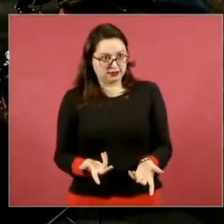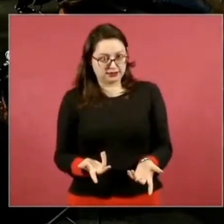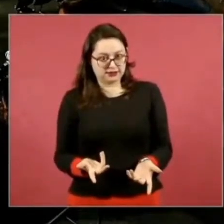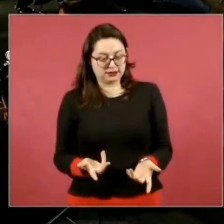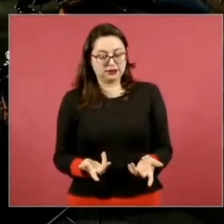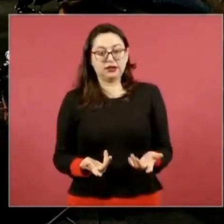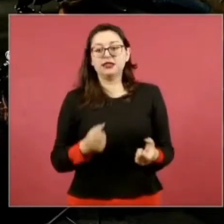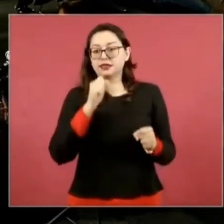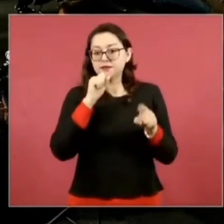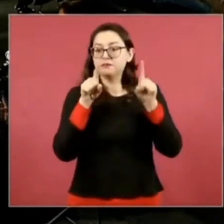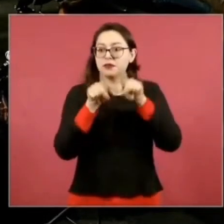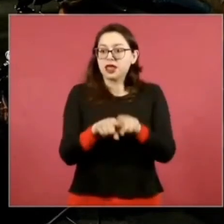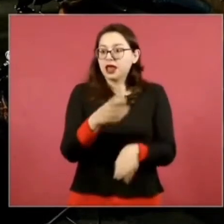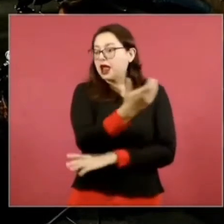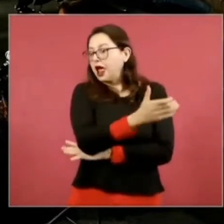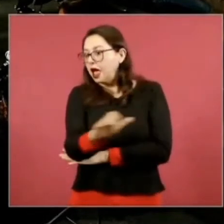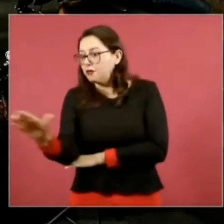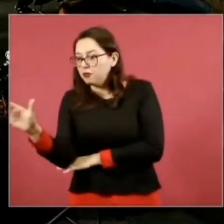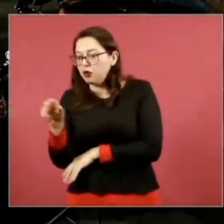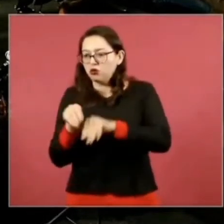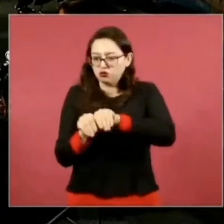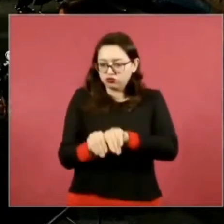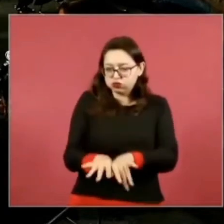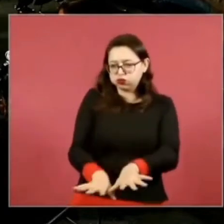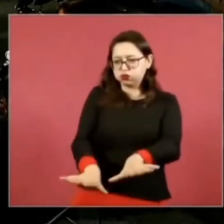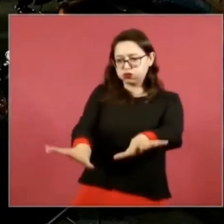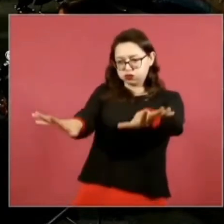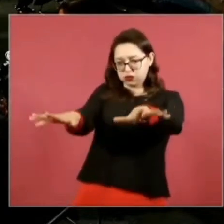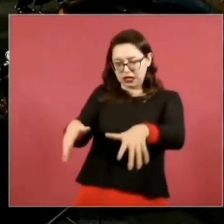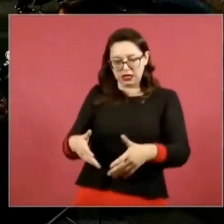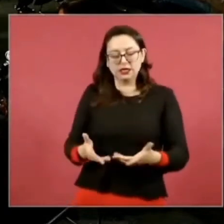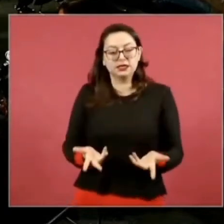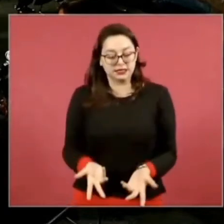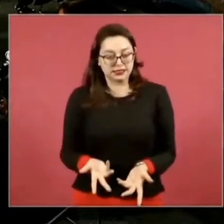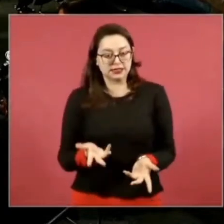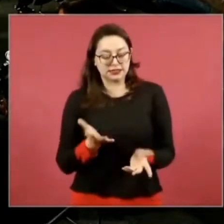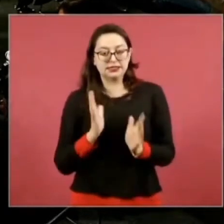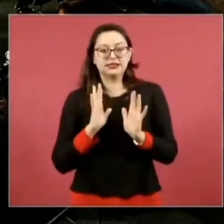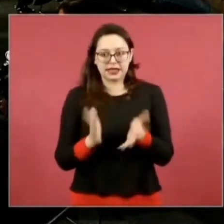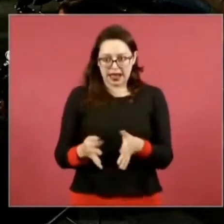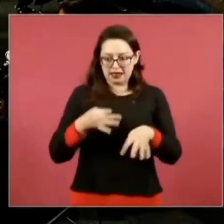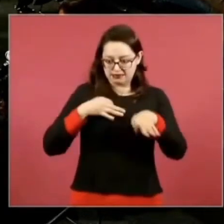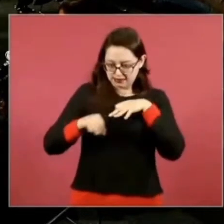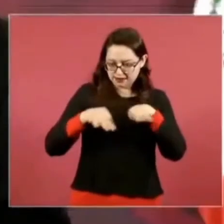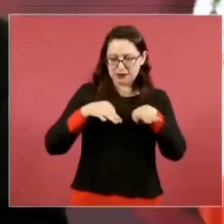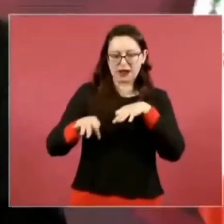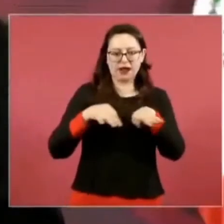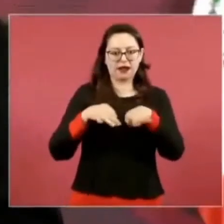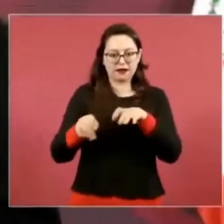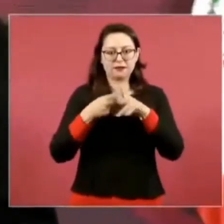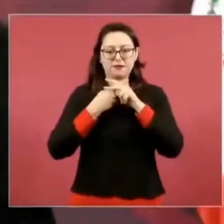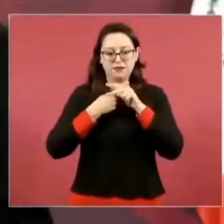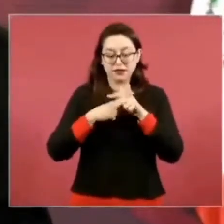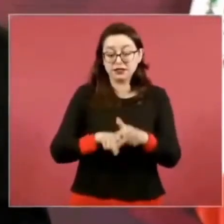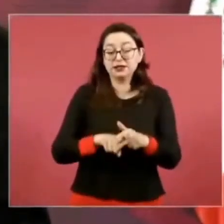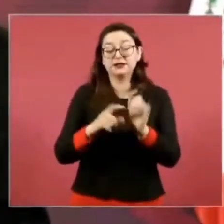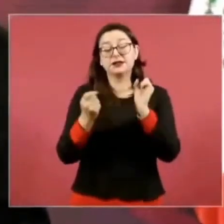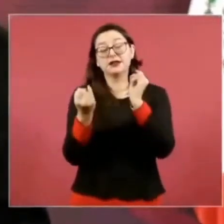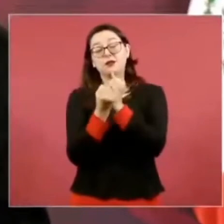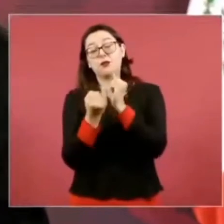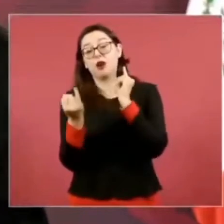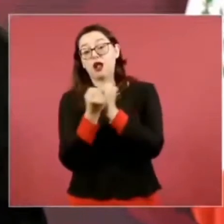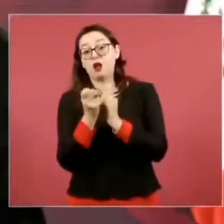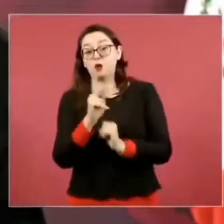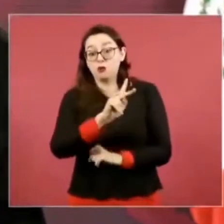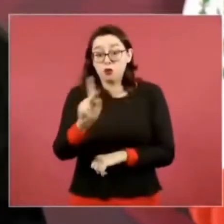de riego, ya hay agua para el abastecimiento de los pueblos